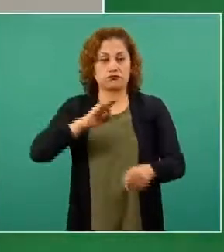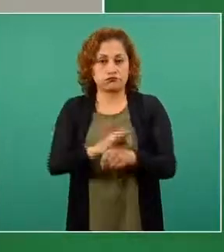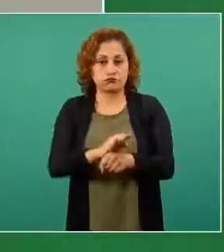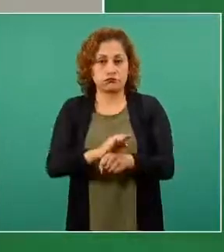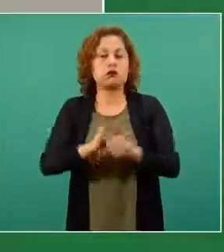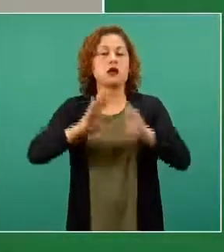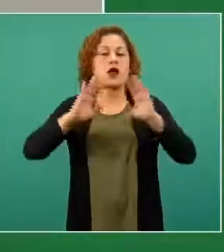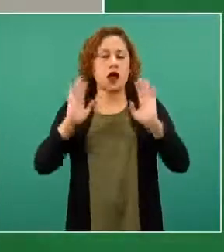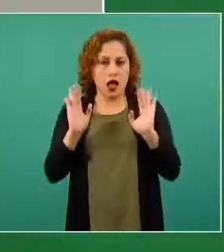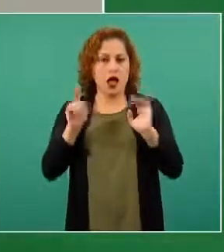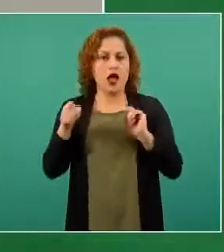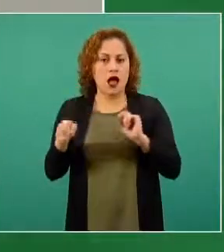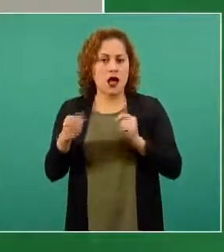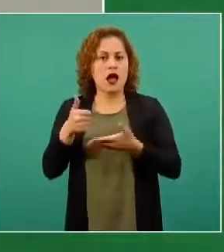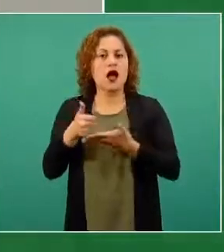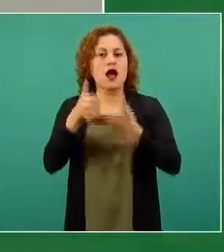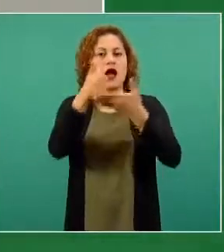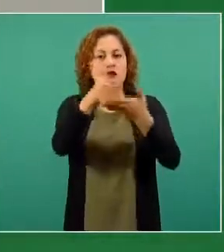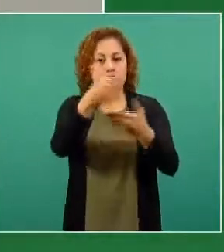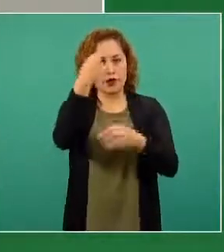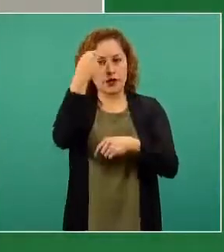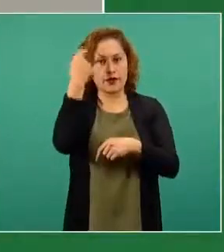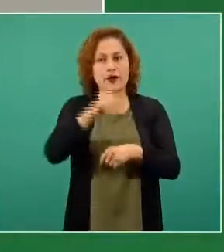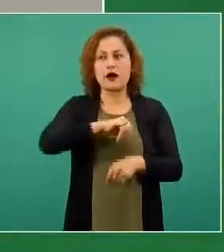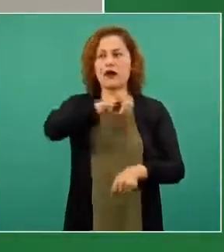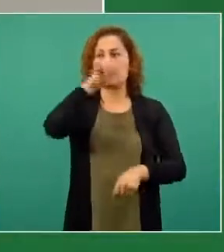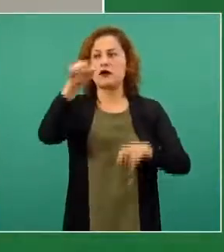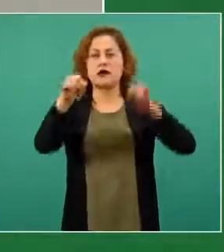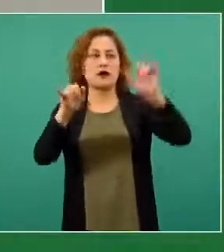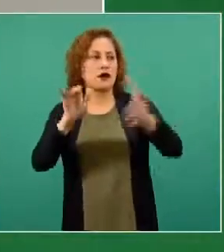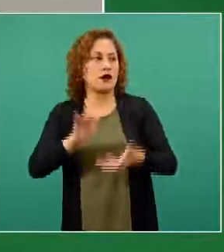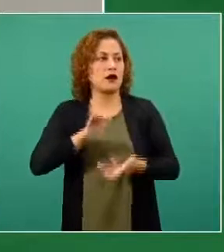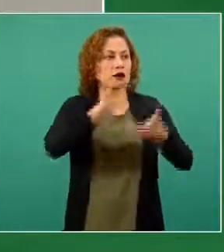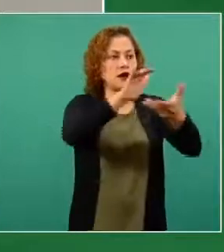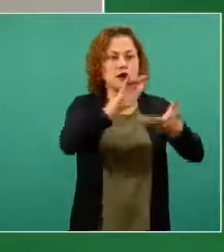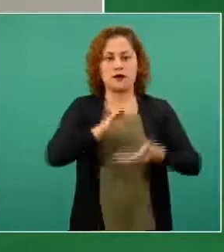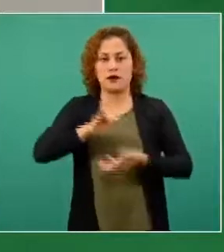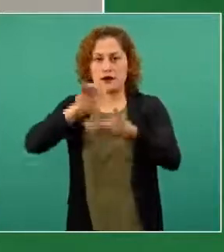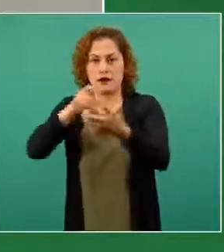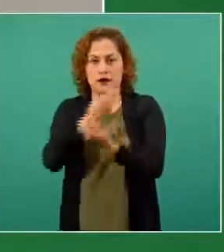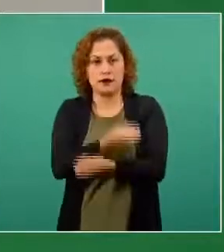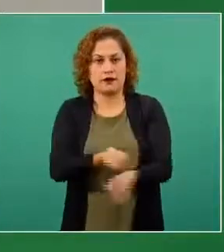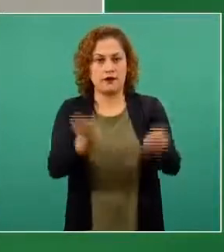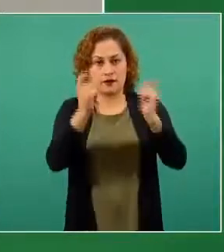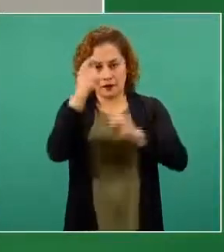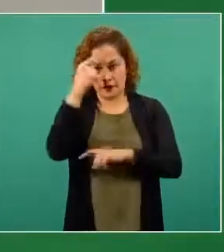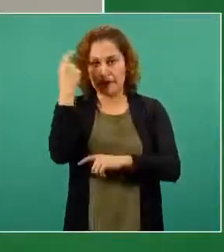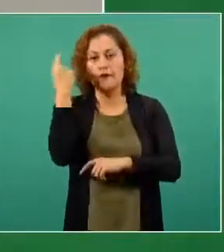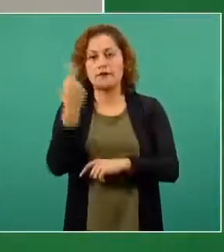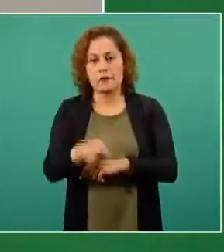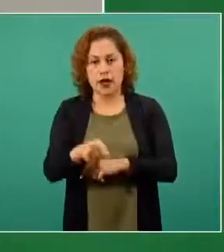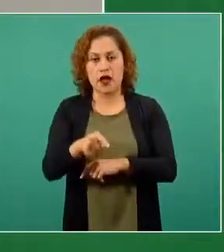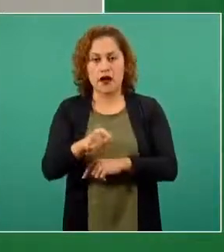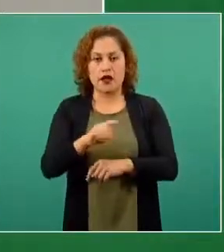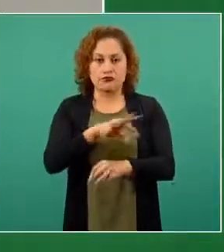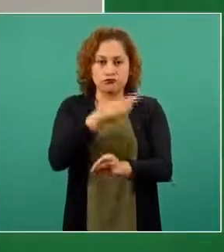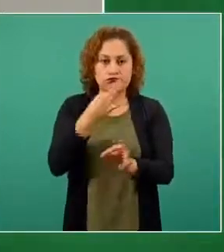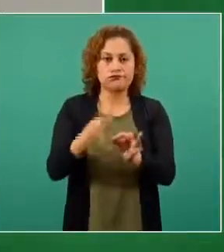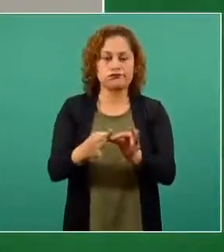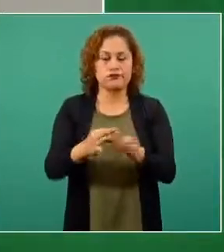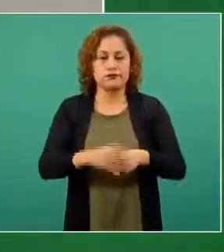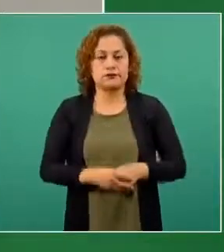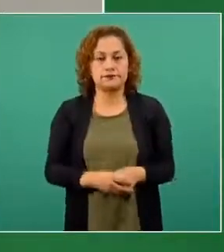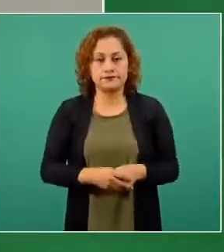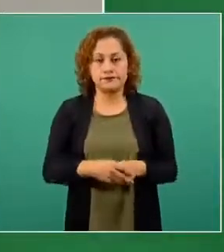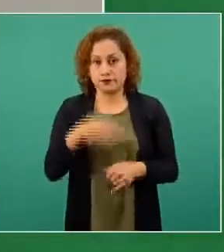entonces esto apoya para que la logística pueda ser la mejor para cada uno de los municipios en el país. Y finalmente,